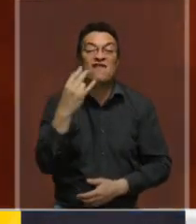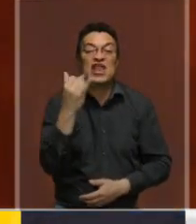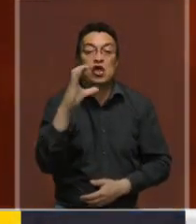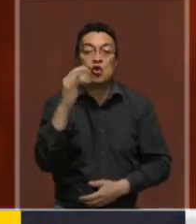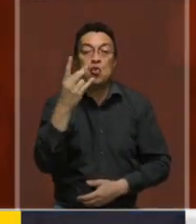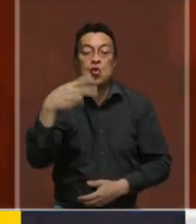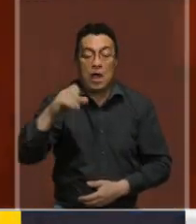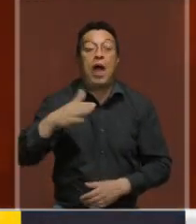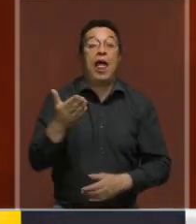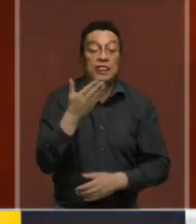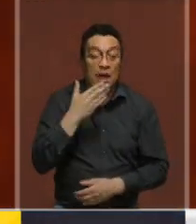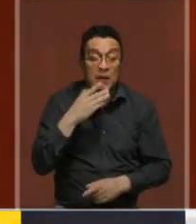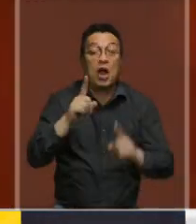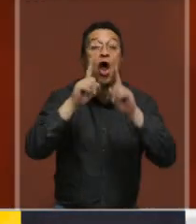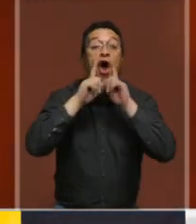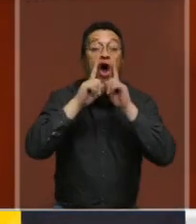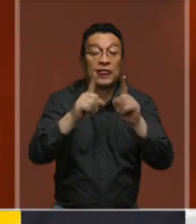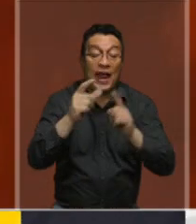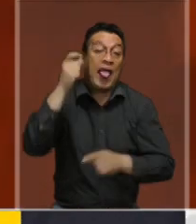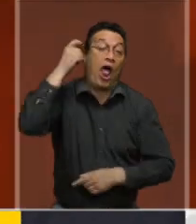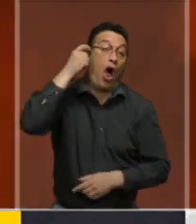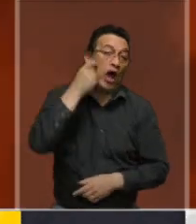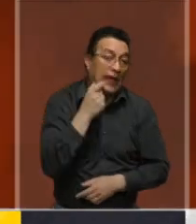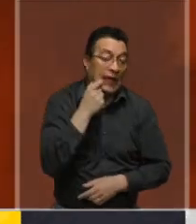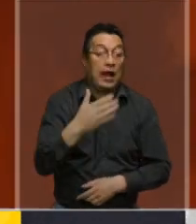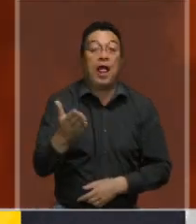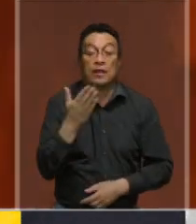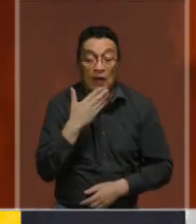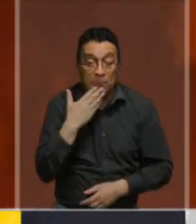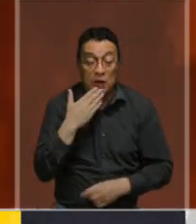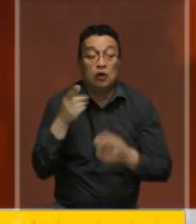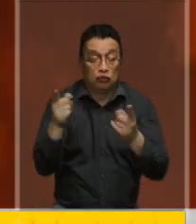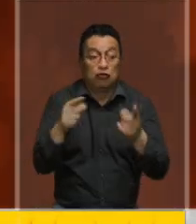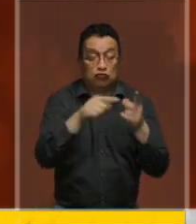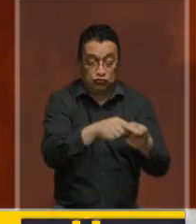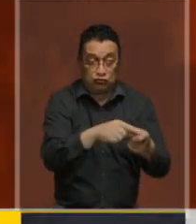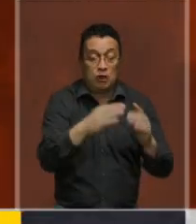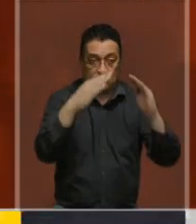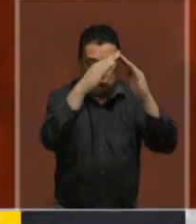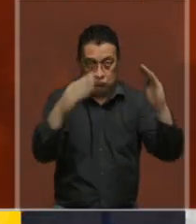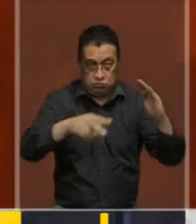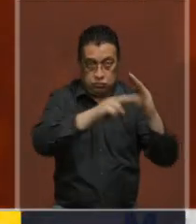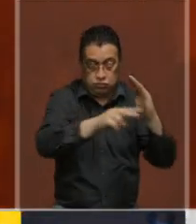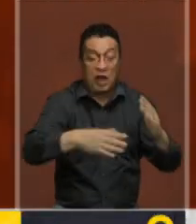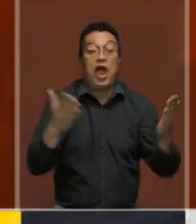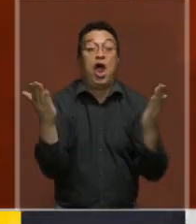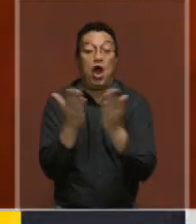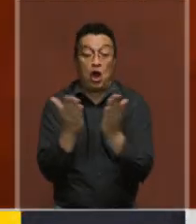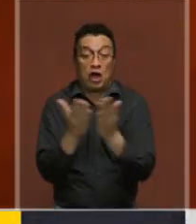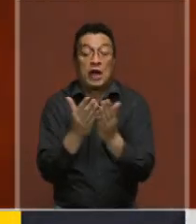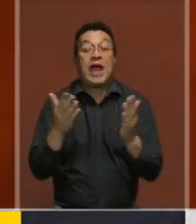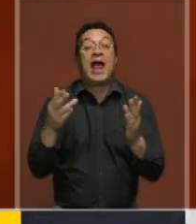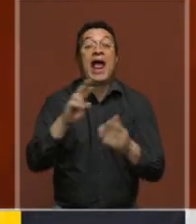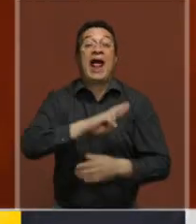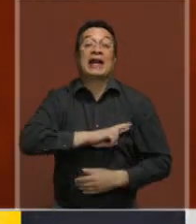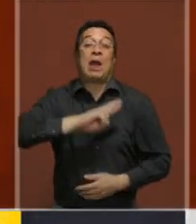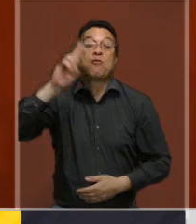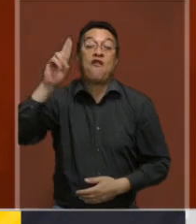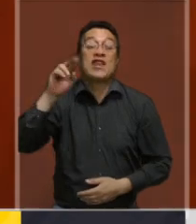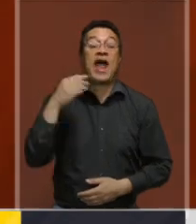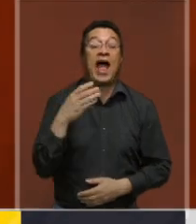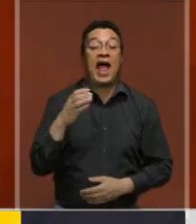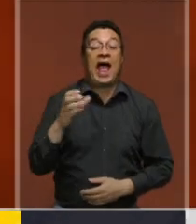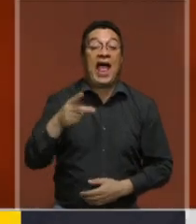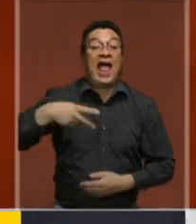Hotel O'Higgins, y si es necesario, bueno, también está funcionando el Colegio República Ecuador como centro